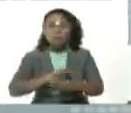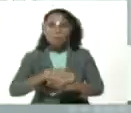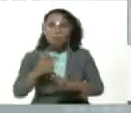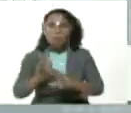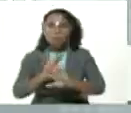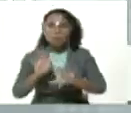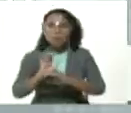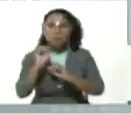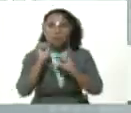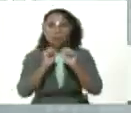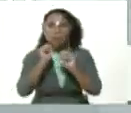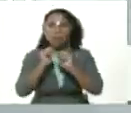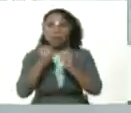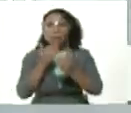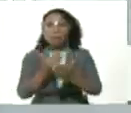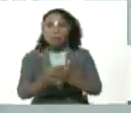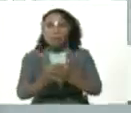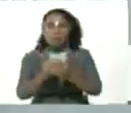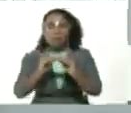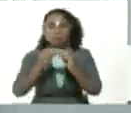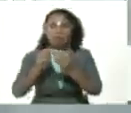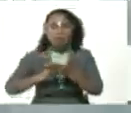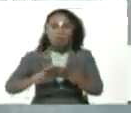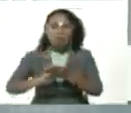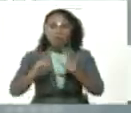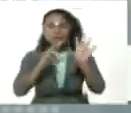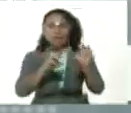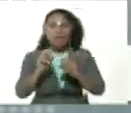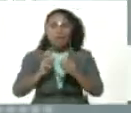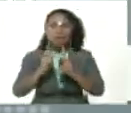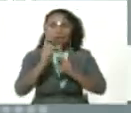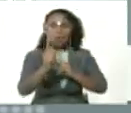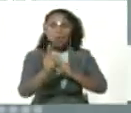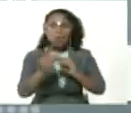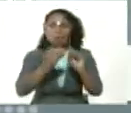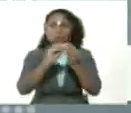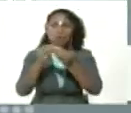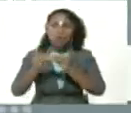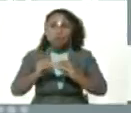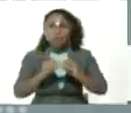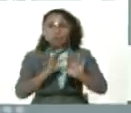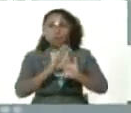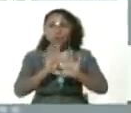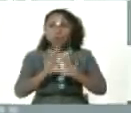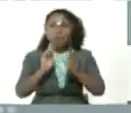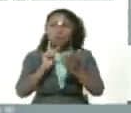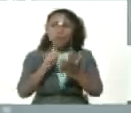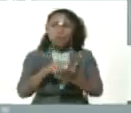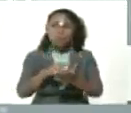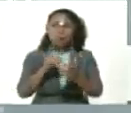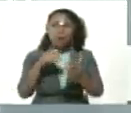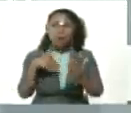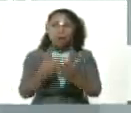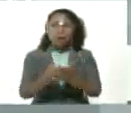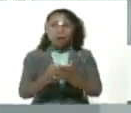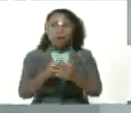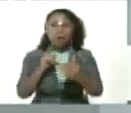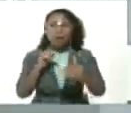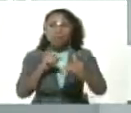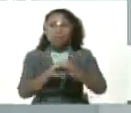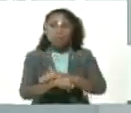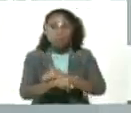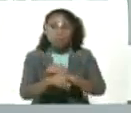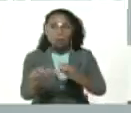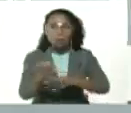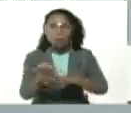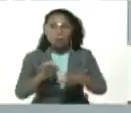esa maquinaria ha permitido en la recuperación de los 70 kilómetros de vialidad. Ya hemos llegado hasta la entrada del municipio Tovar